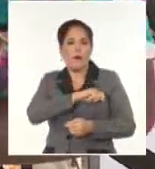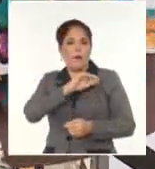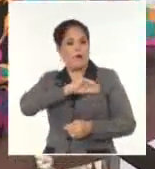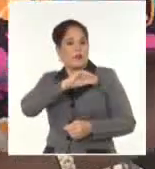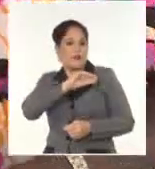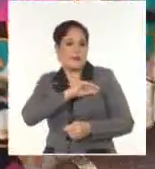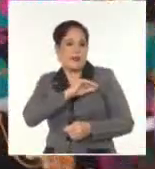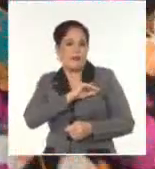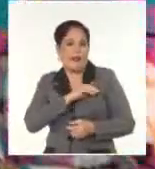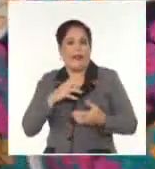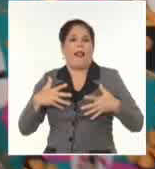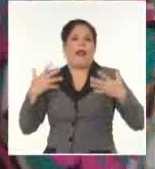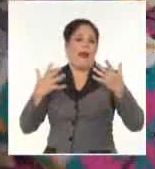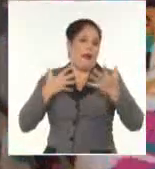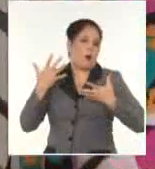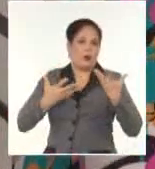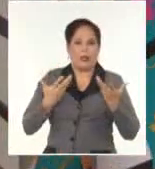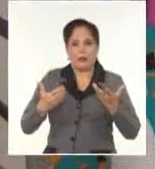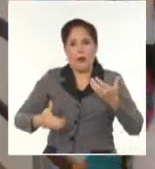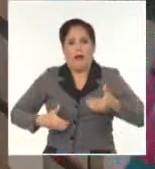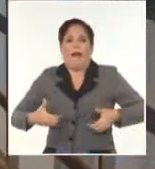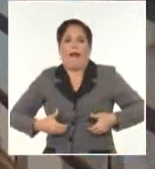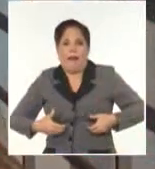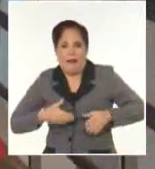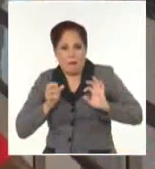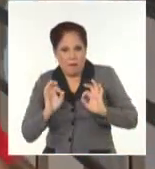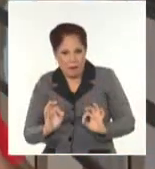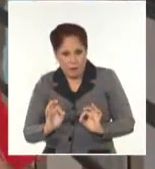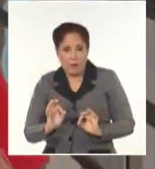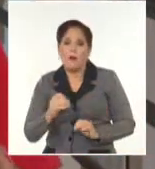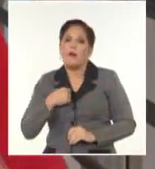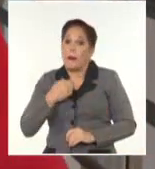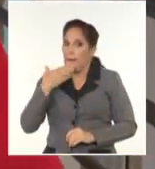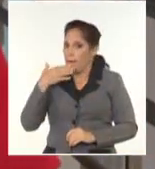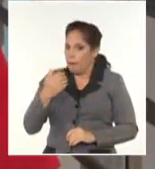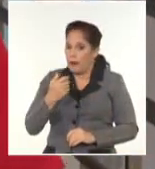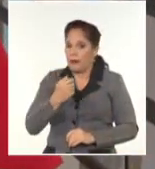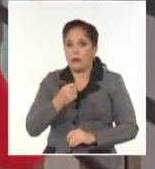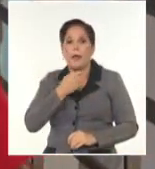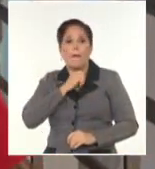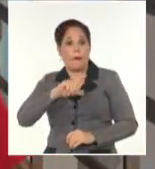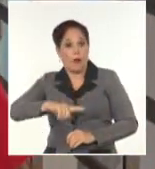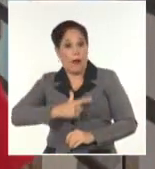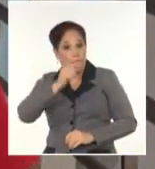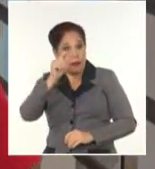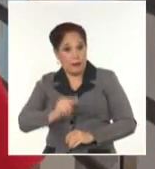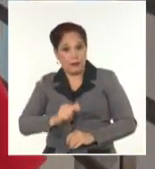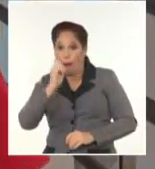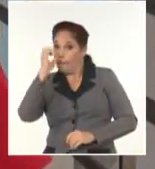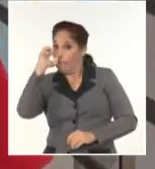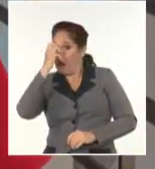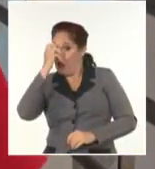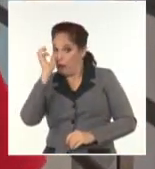del clown? En primer lugar, que el público pueda entender que el arte del payaso no solamente está